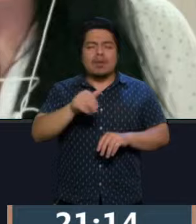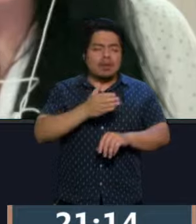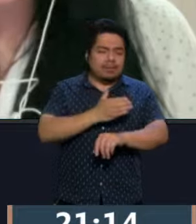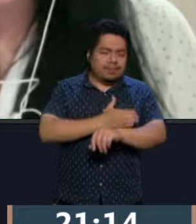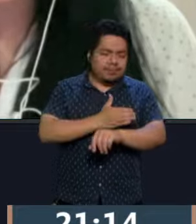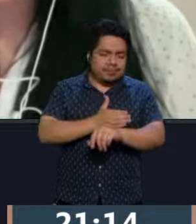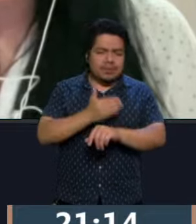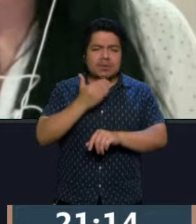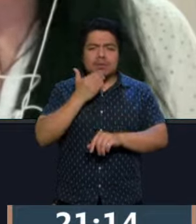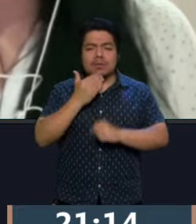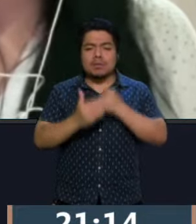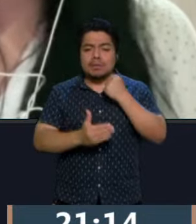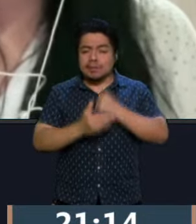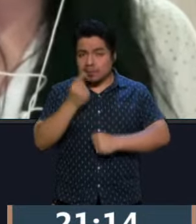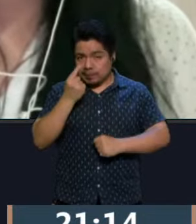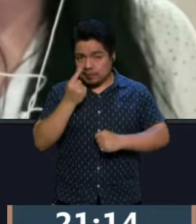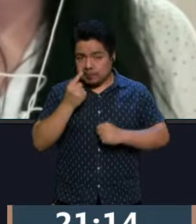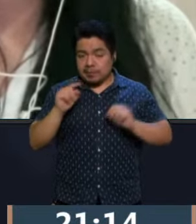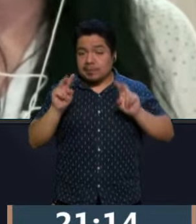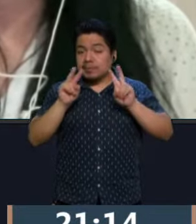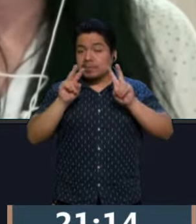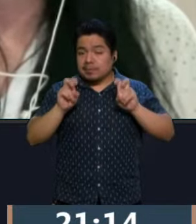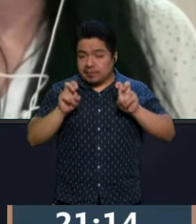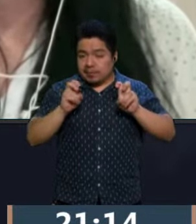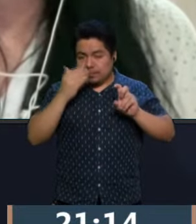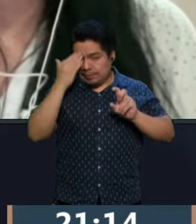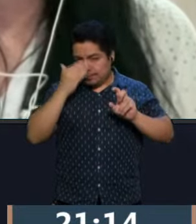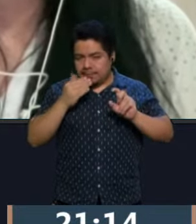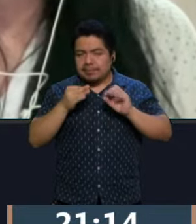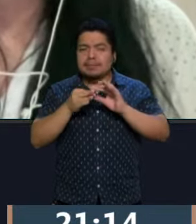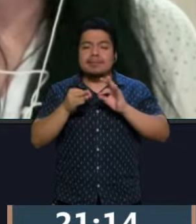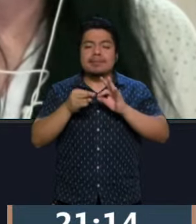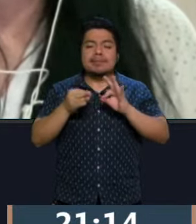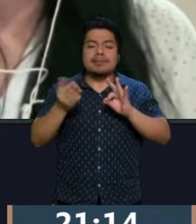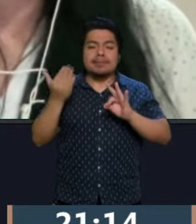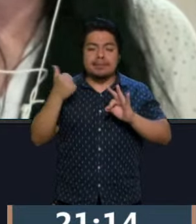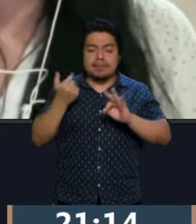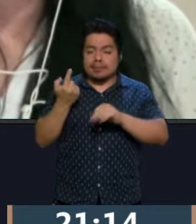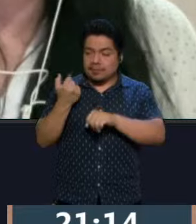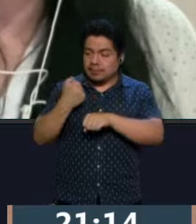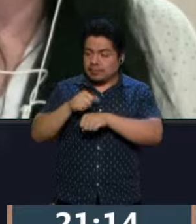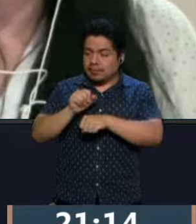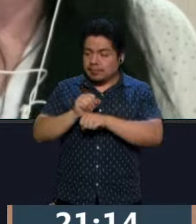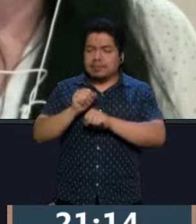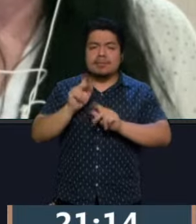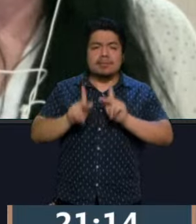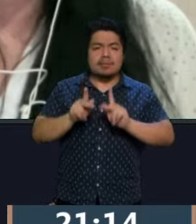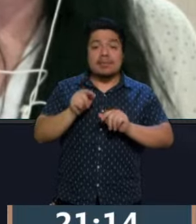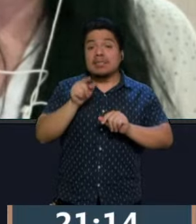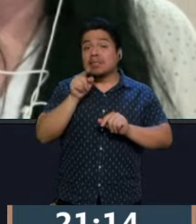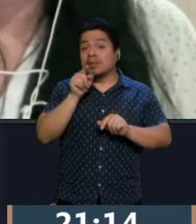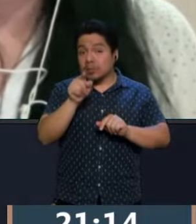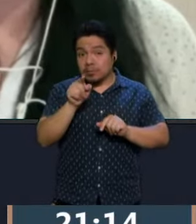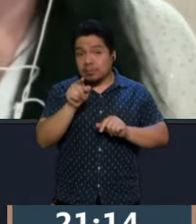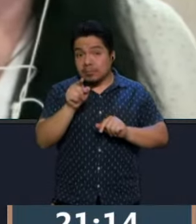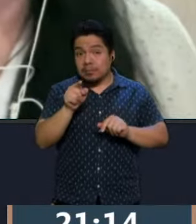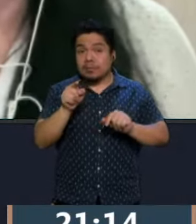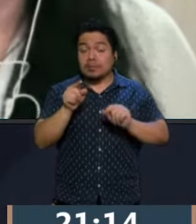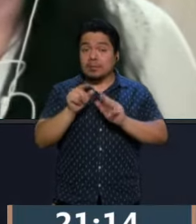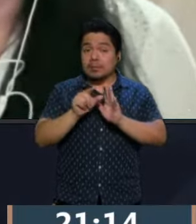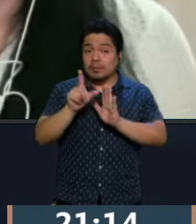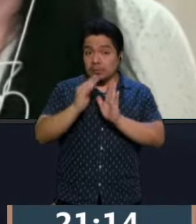acompañas porque es un tema de interés público del que se estaba hablando desde la semana pasada y tú puntualmente has estado